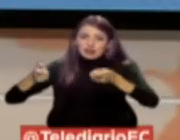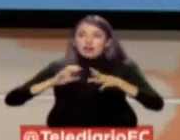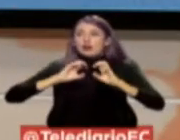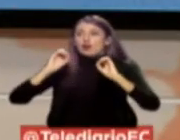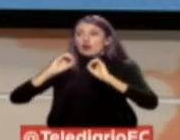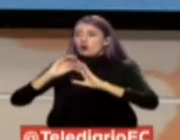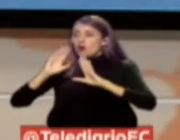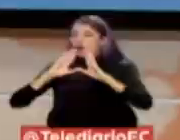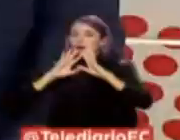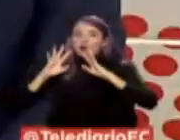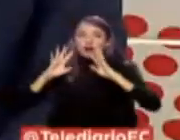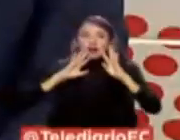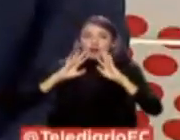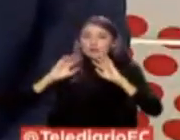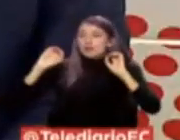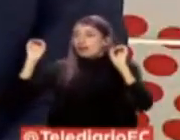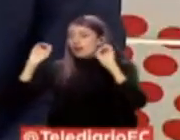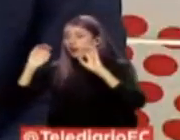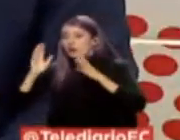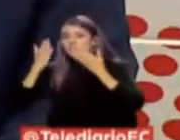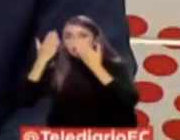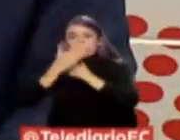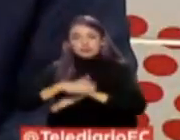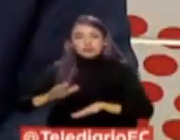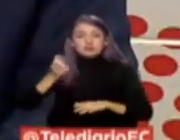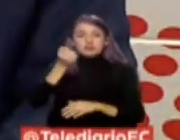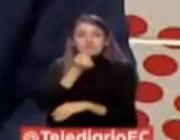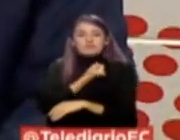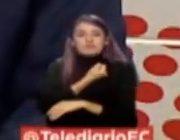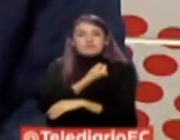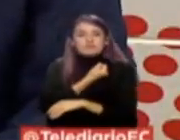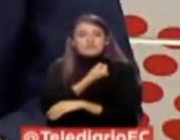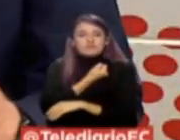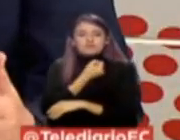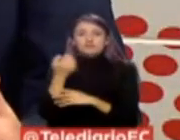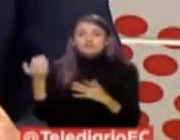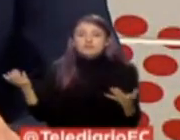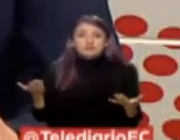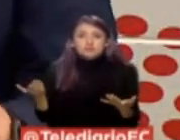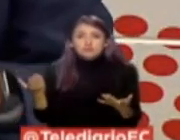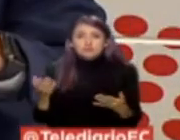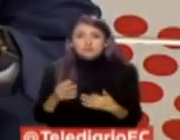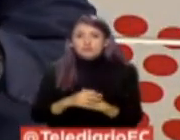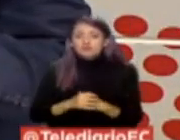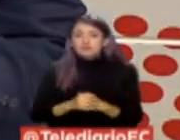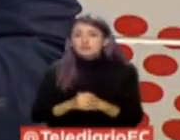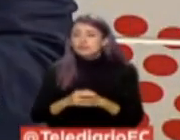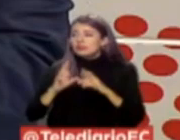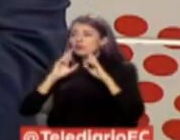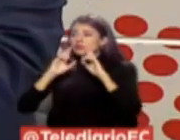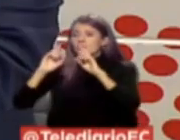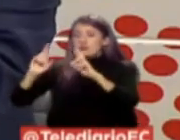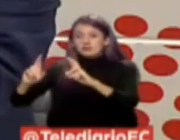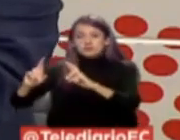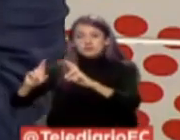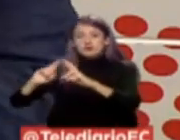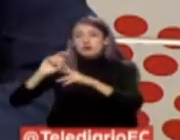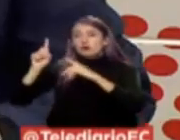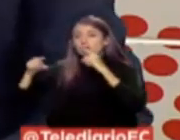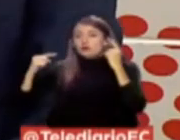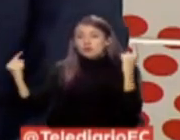Y finalmente, el asesinato de Diana se produjo de alguna manera como consecuencia de